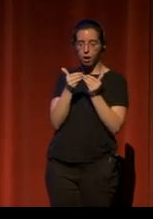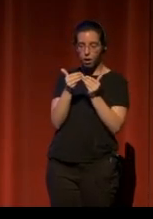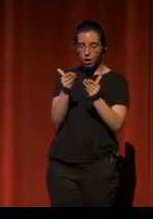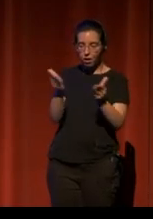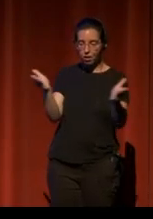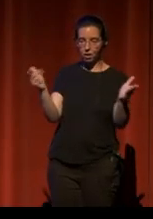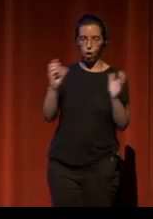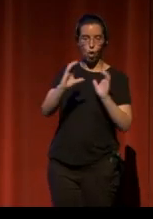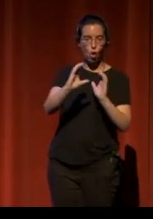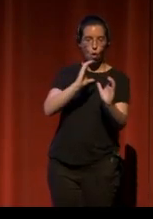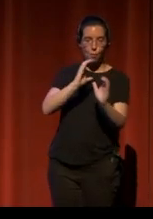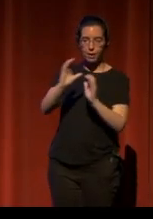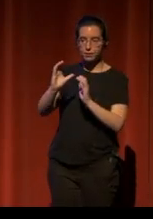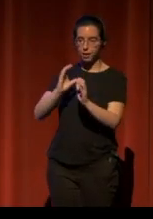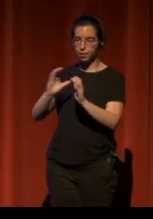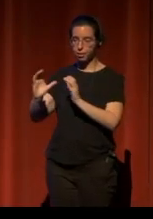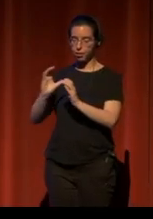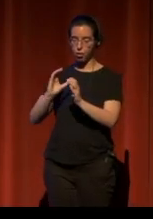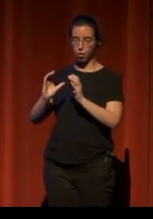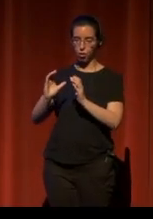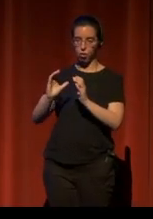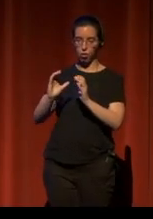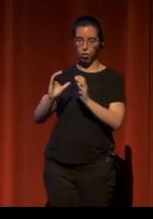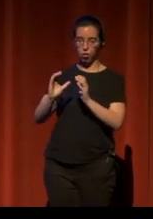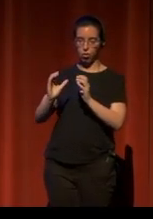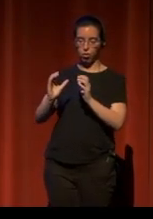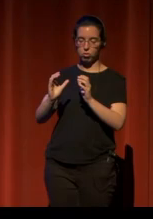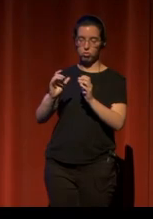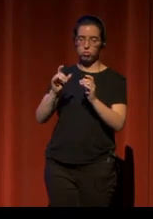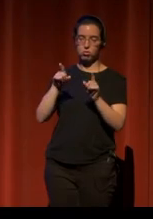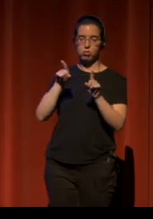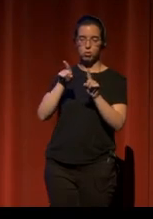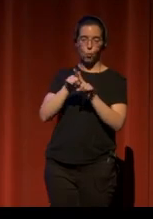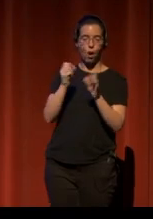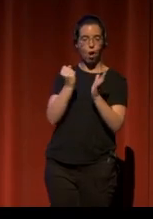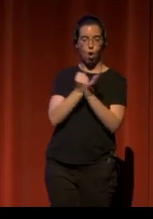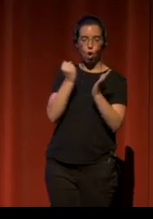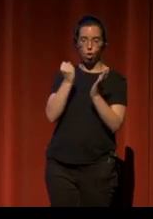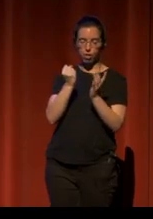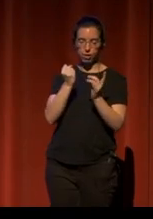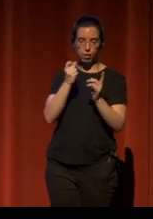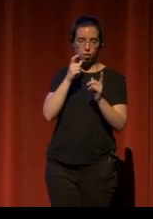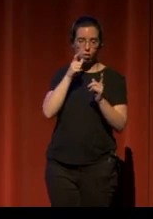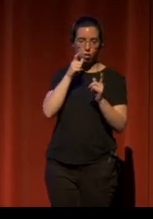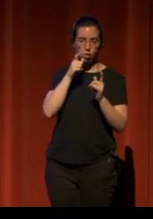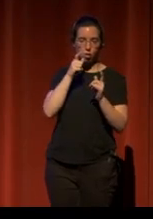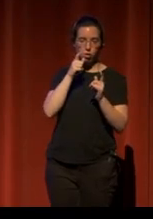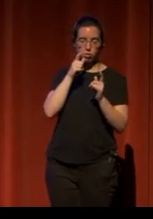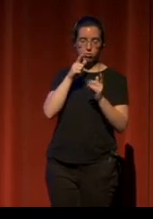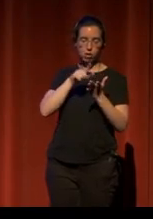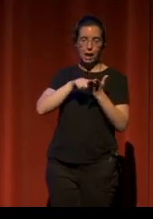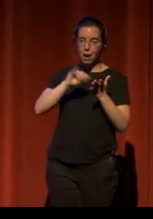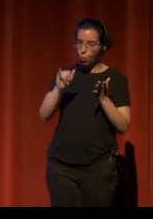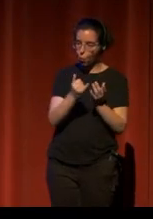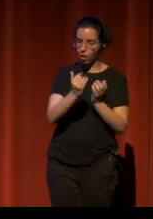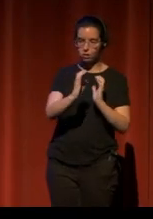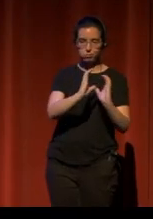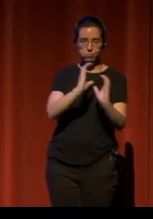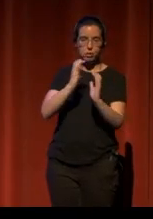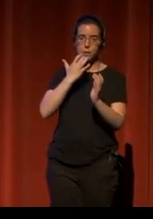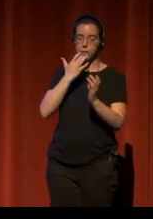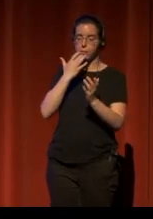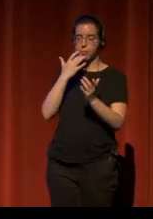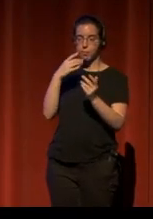conversaciones en dos direcciones de codificar e lenguajes a uno y otro lado de las fronteras de nuestras instituciones por ejemplo de las